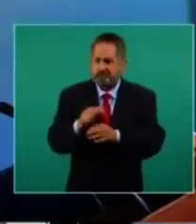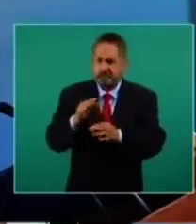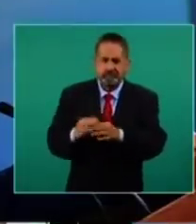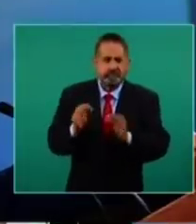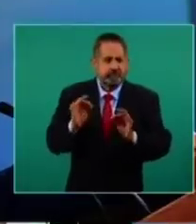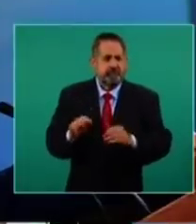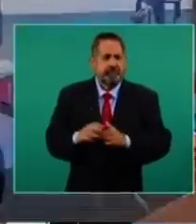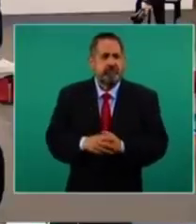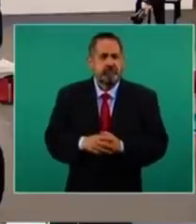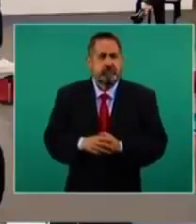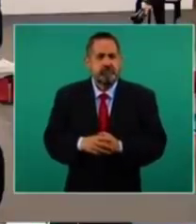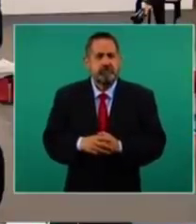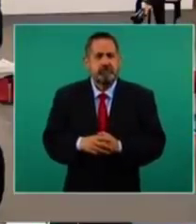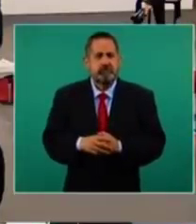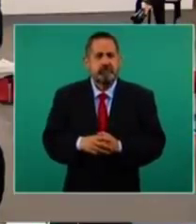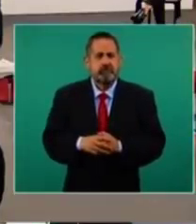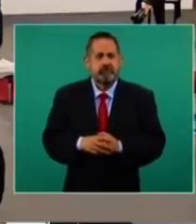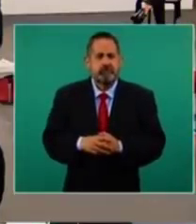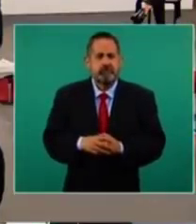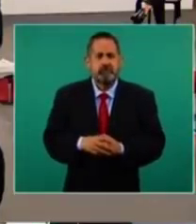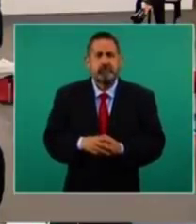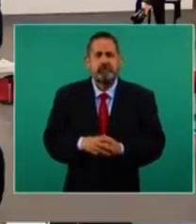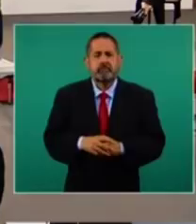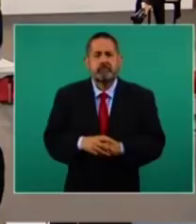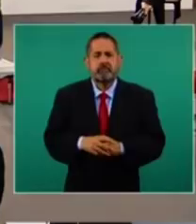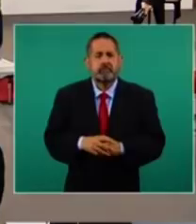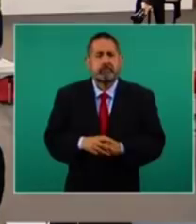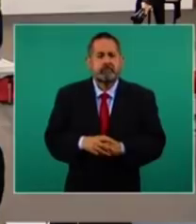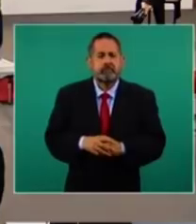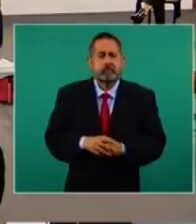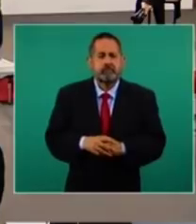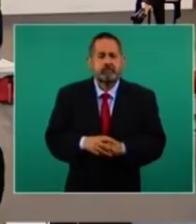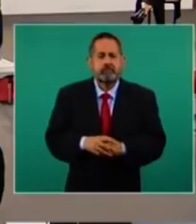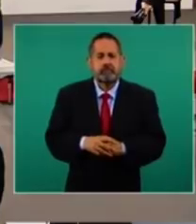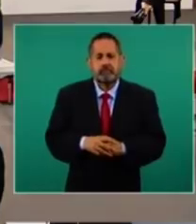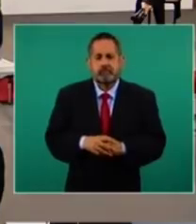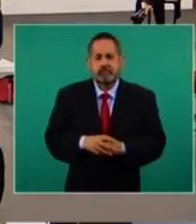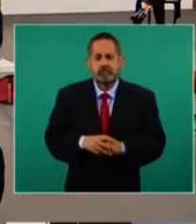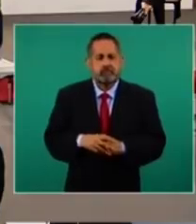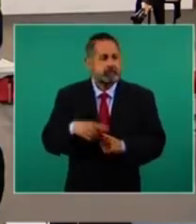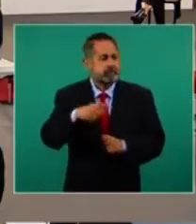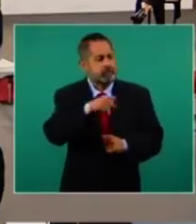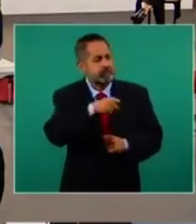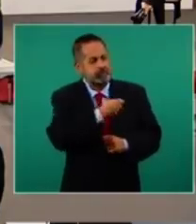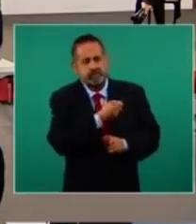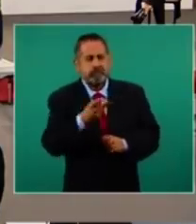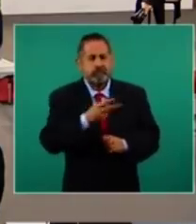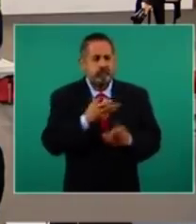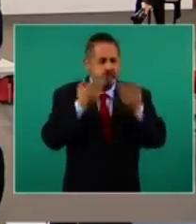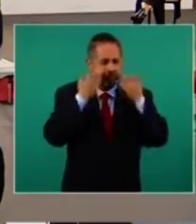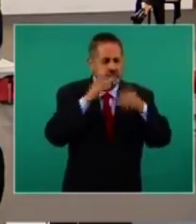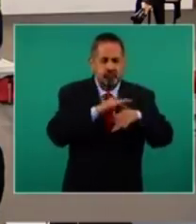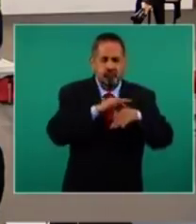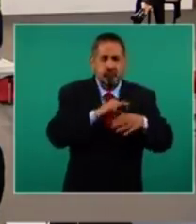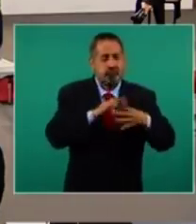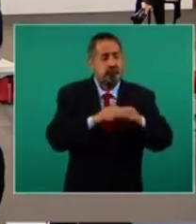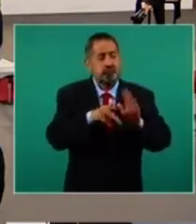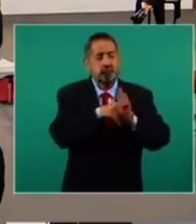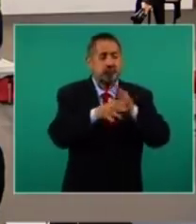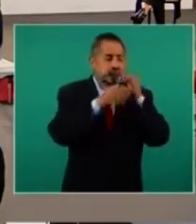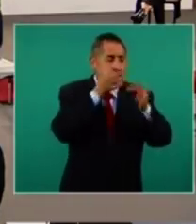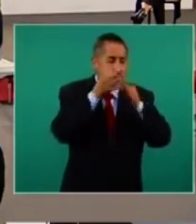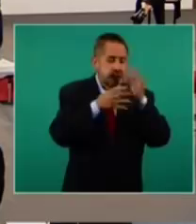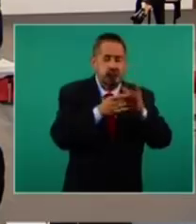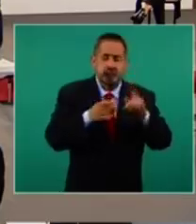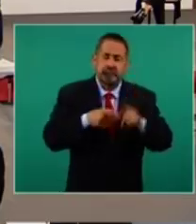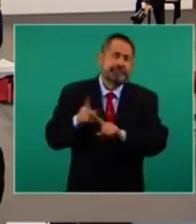testimonios en la prensa.